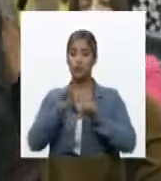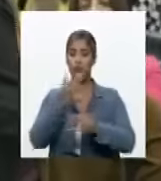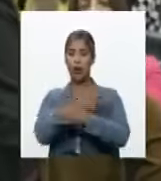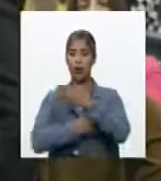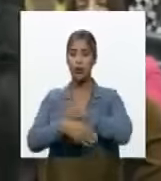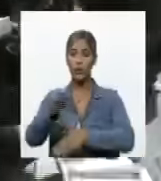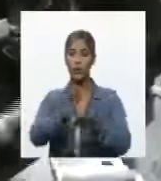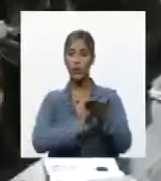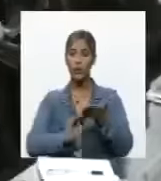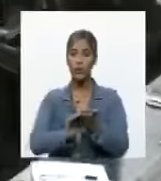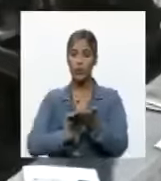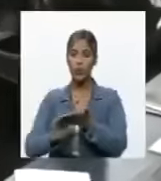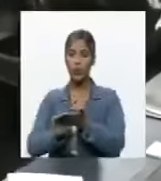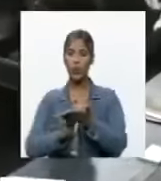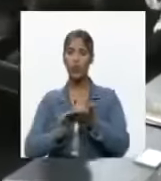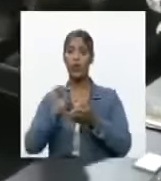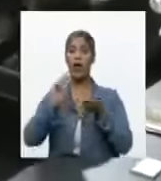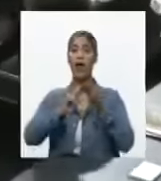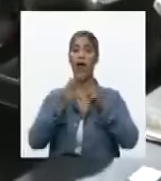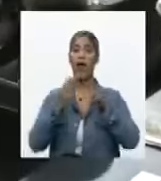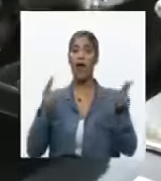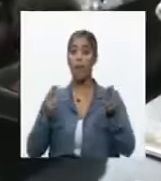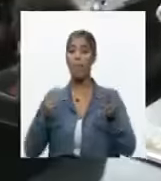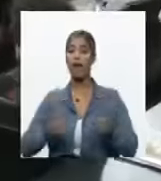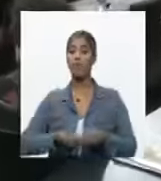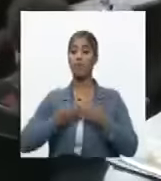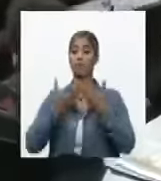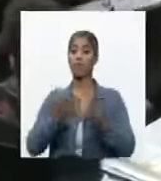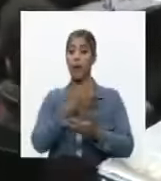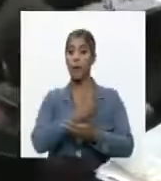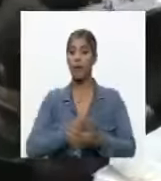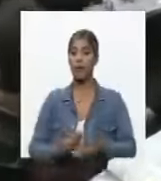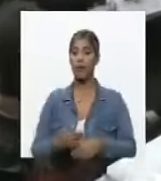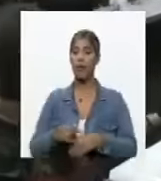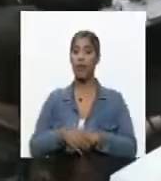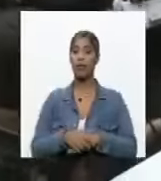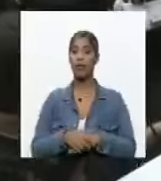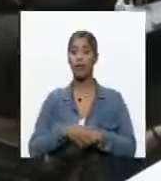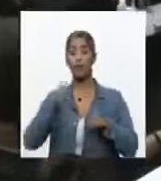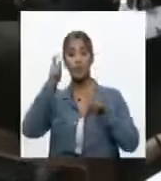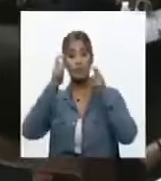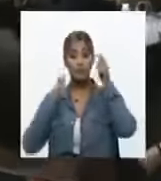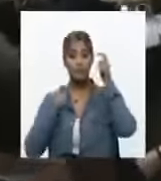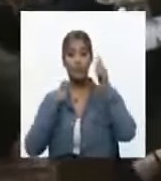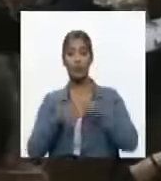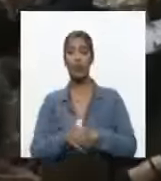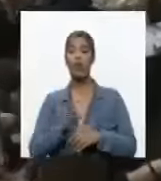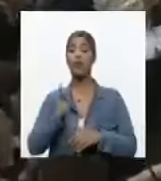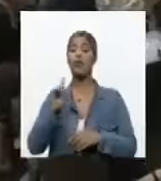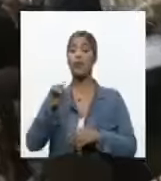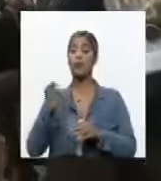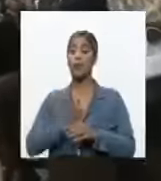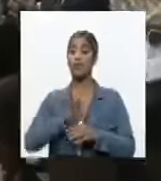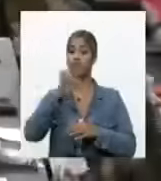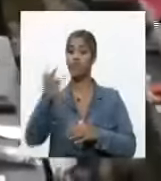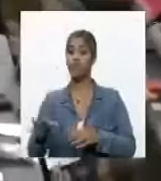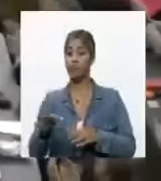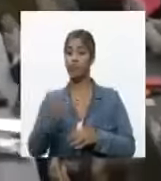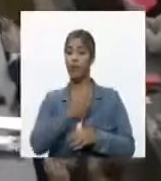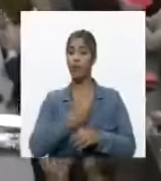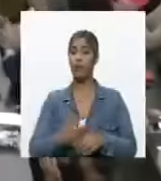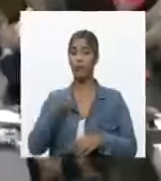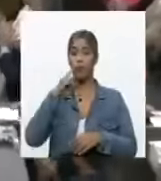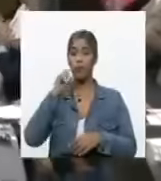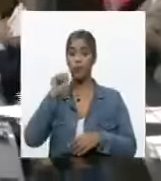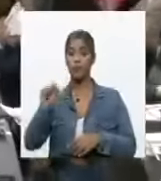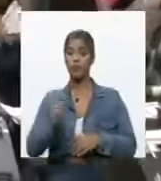de la patria. Y la paz que sembró el presidente Hugo Chávez y que continúa con práctica